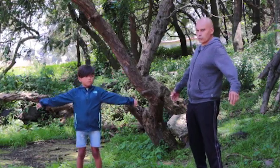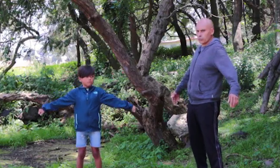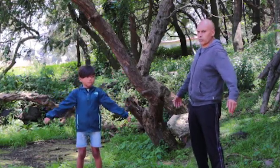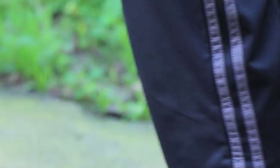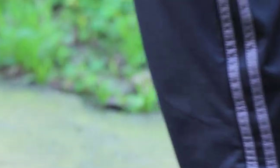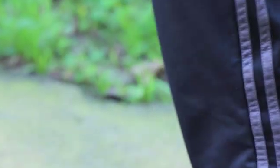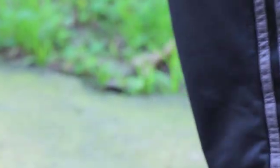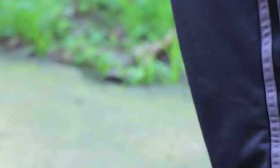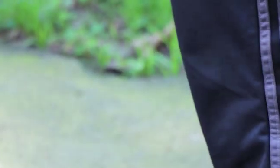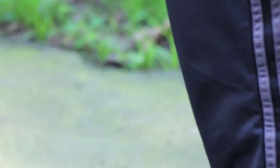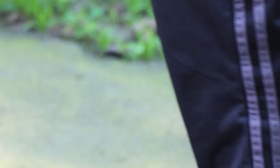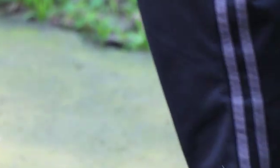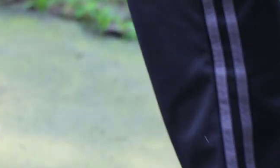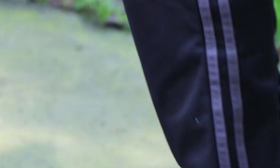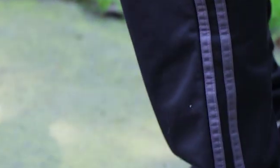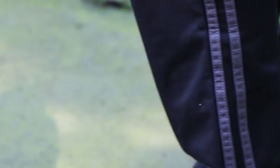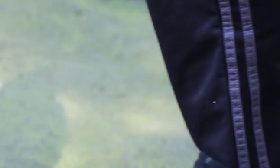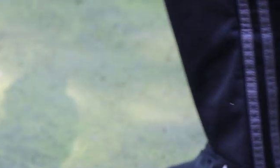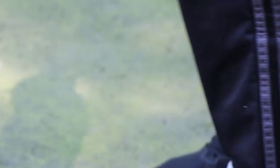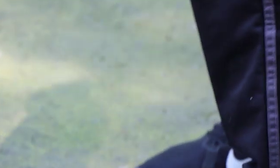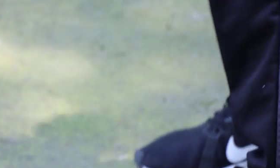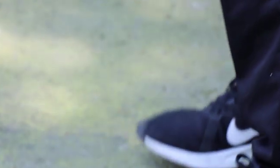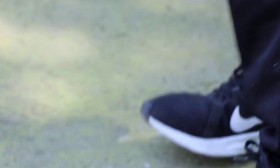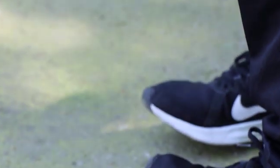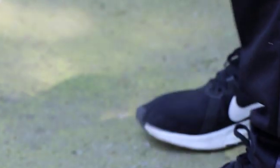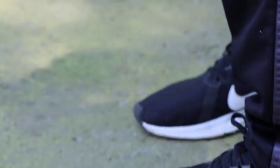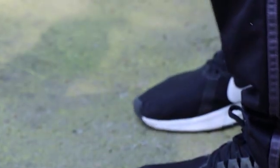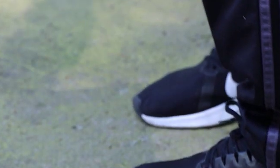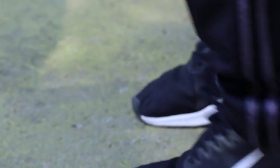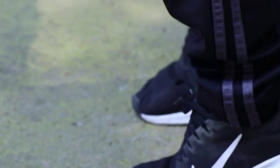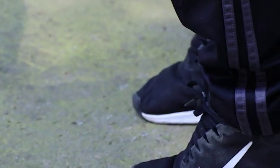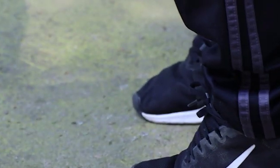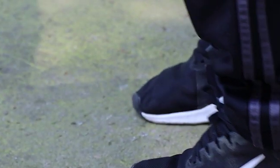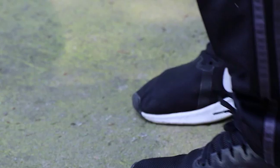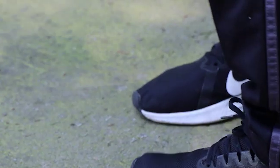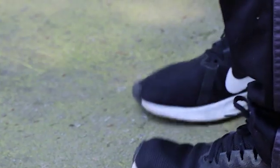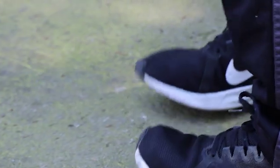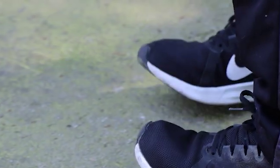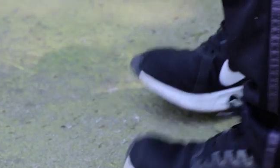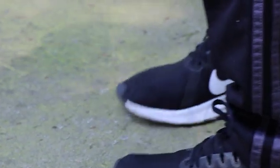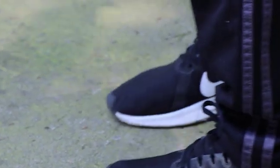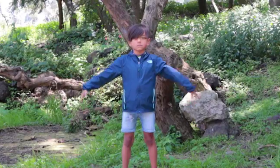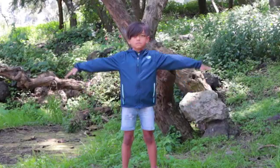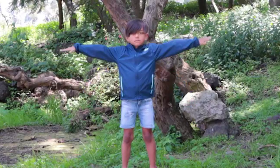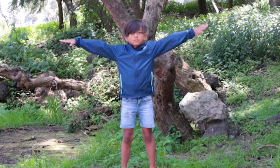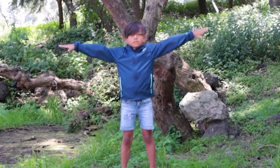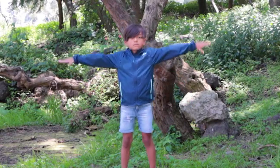nuestros brazos para tener equilibrio, muy bien. Una vez más.